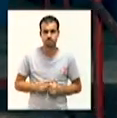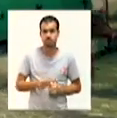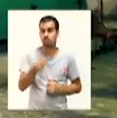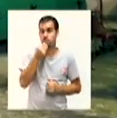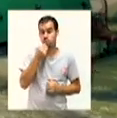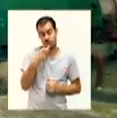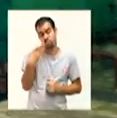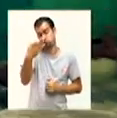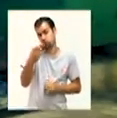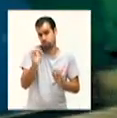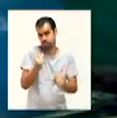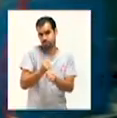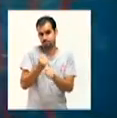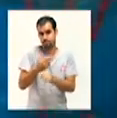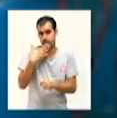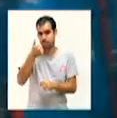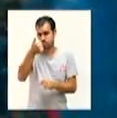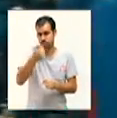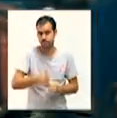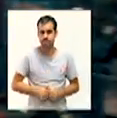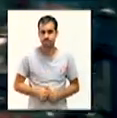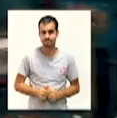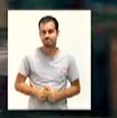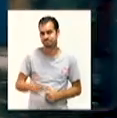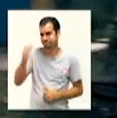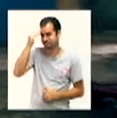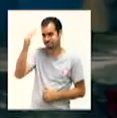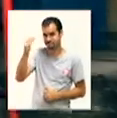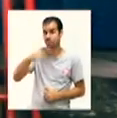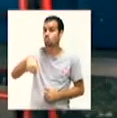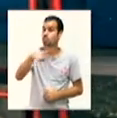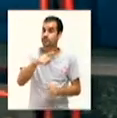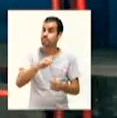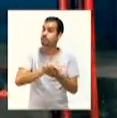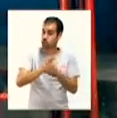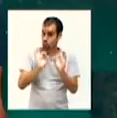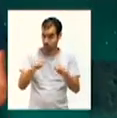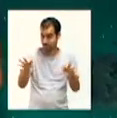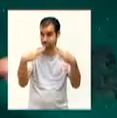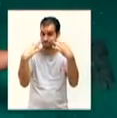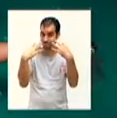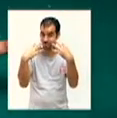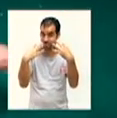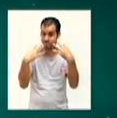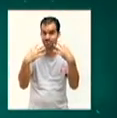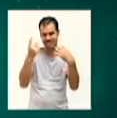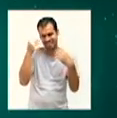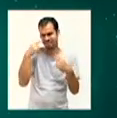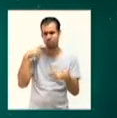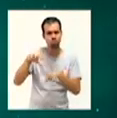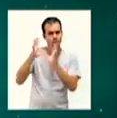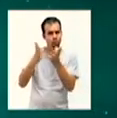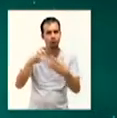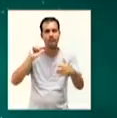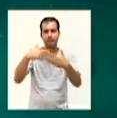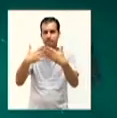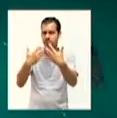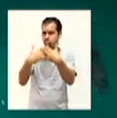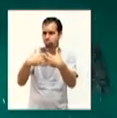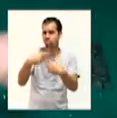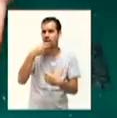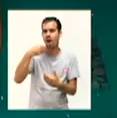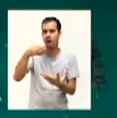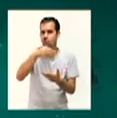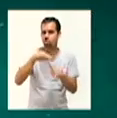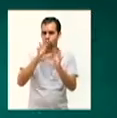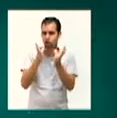para asegurar el futuro. Muchísimas gracias, Luis, por acompañarnos. Y ustedes, amigos, sigan con nosotros, disfrutando de la producción azucarera en la provincia de Matanzas